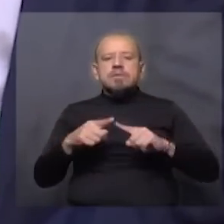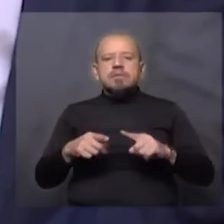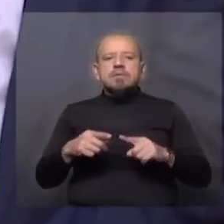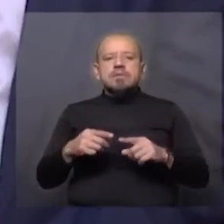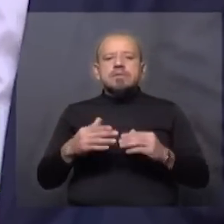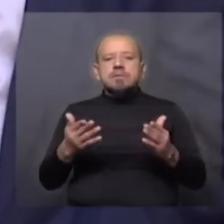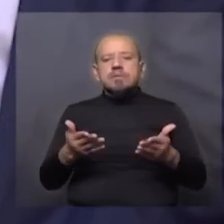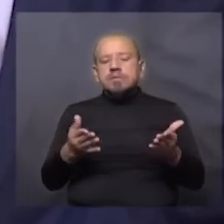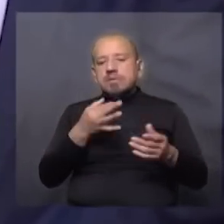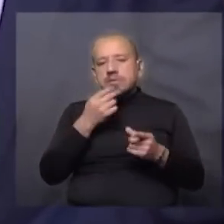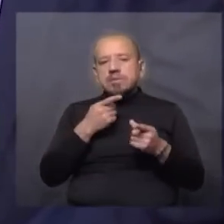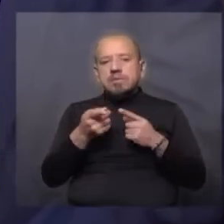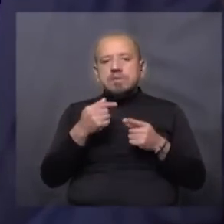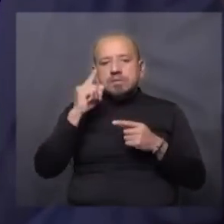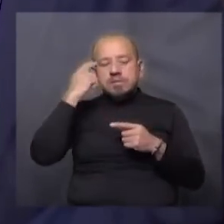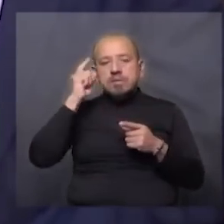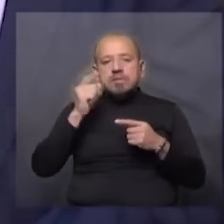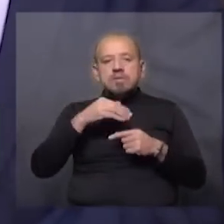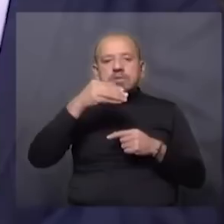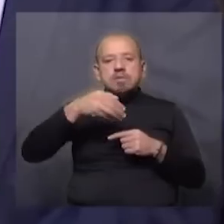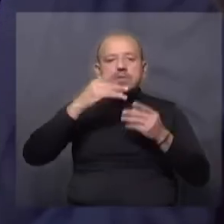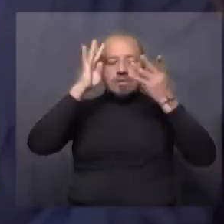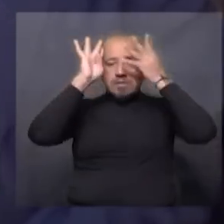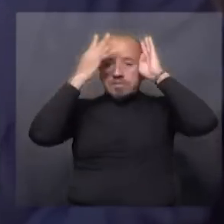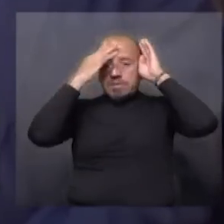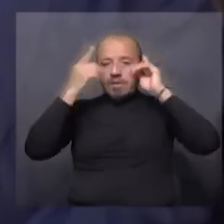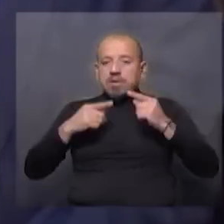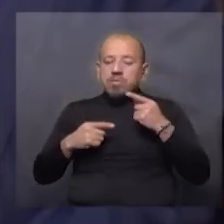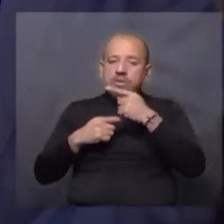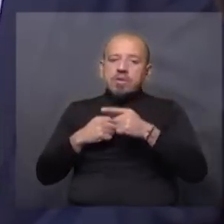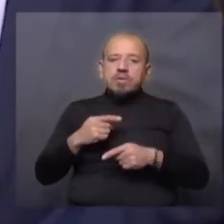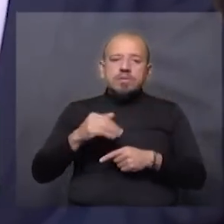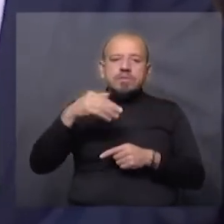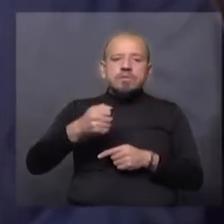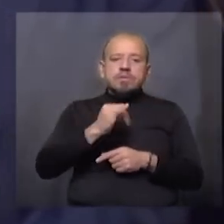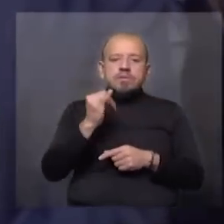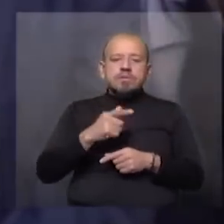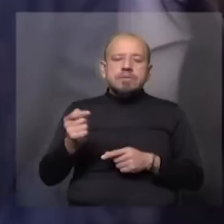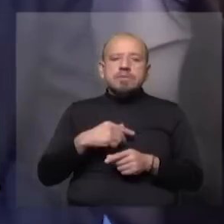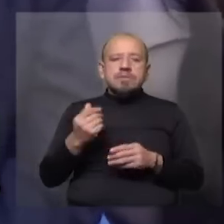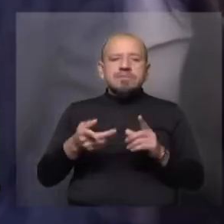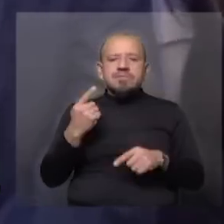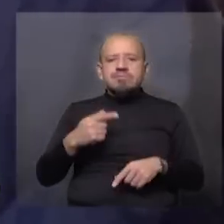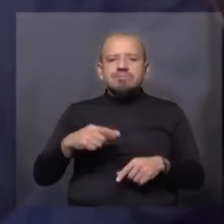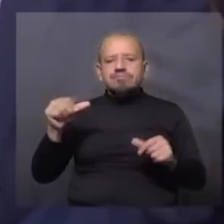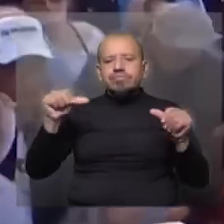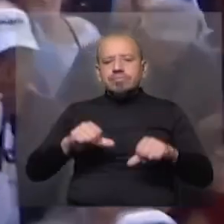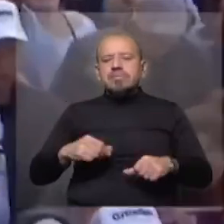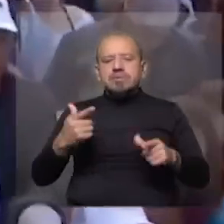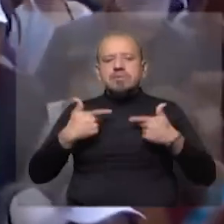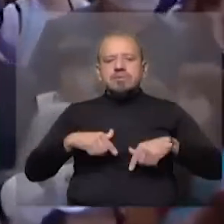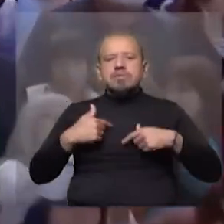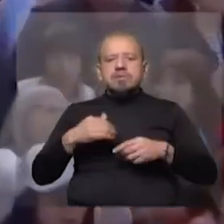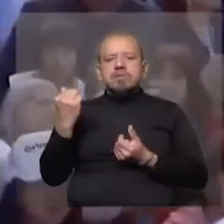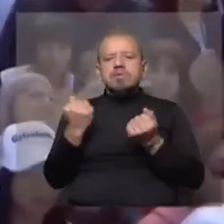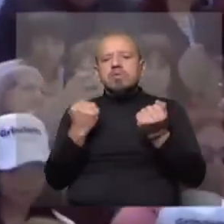rosada advirtiendo sobre las ideas de mi ley así como fustigó a Sergio maa de quien dijo Es el peor ministro de economía que tuvo el país e